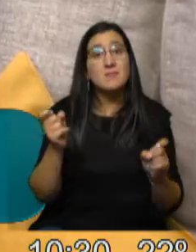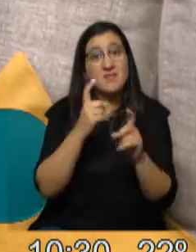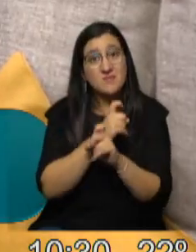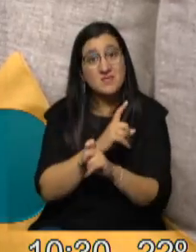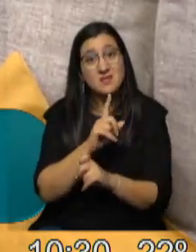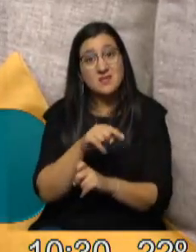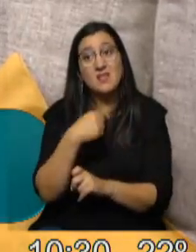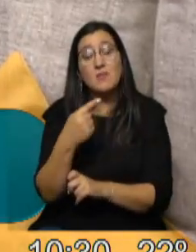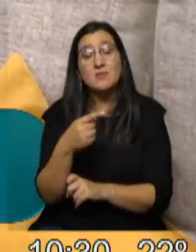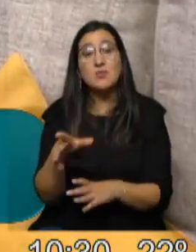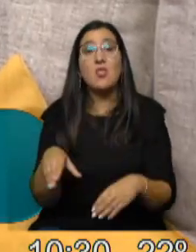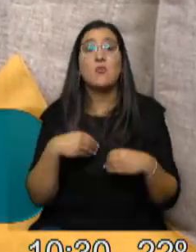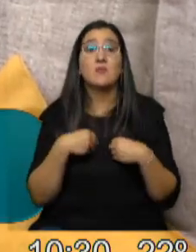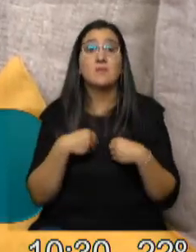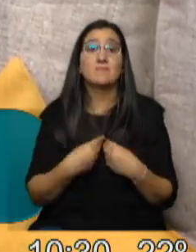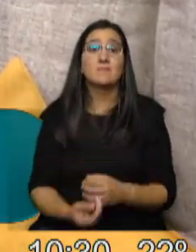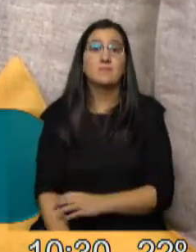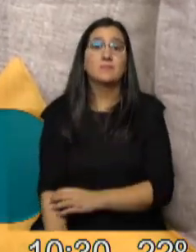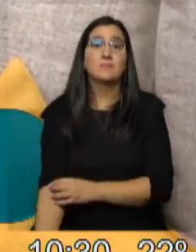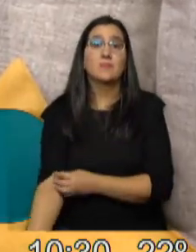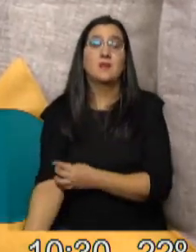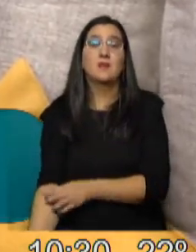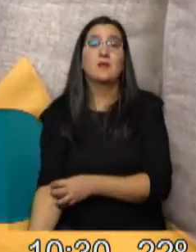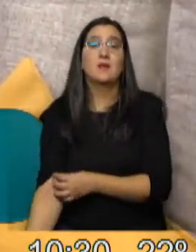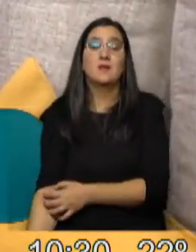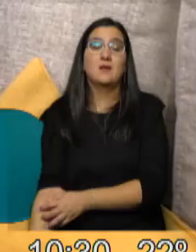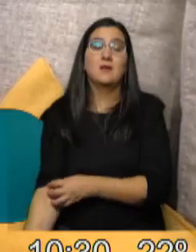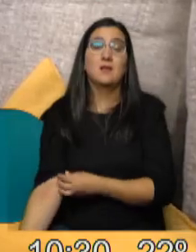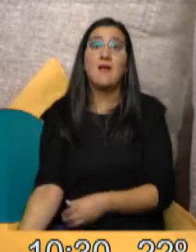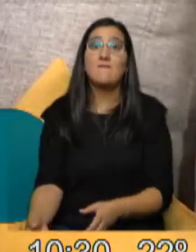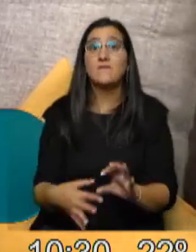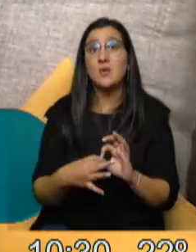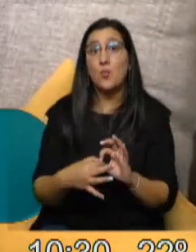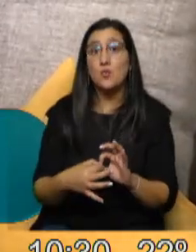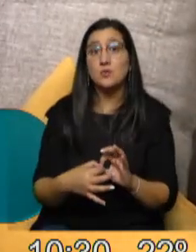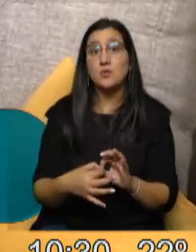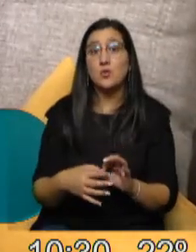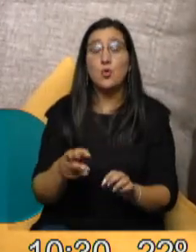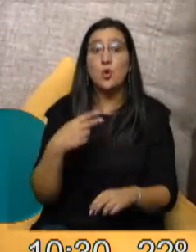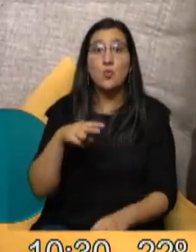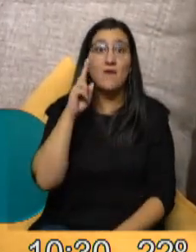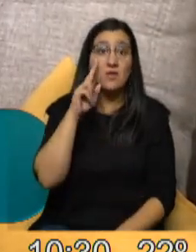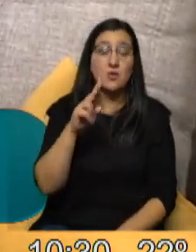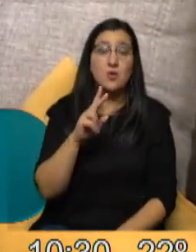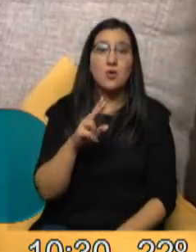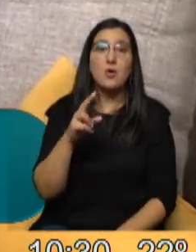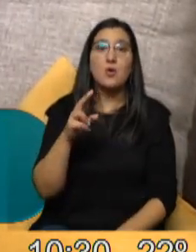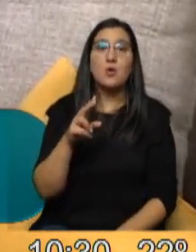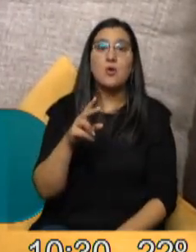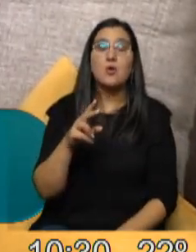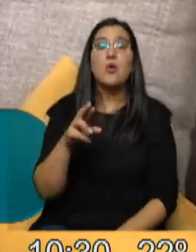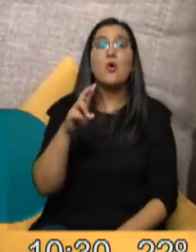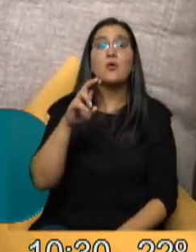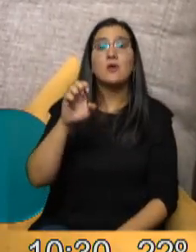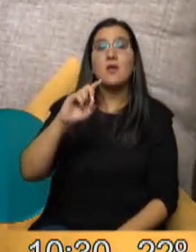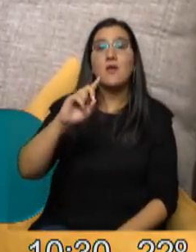difícil a largo tiempo que también establezca vínculos con lo que no ha visto nunca, por ejemplo. Y los refugios no es que están en 18 y ejidos, ni